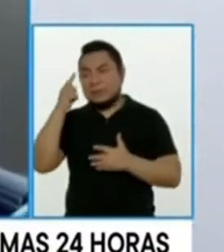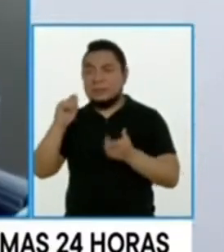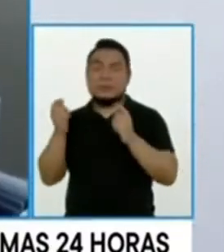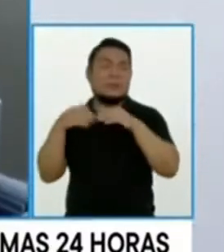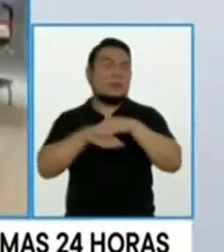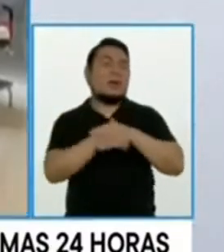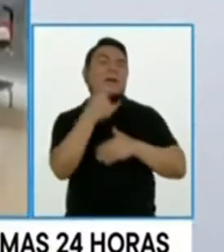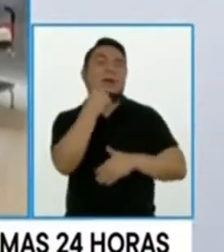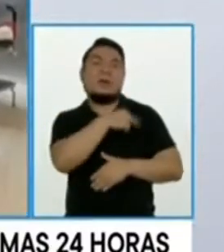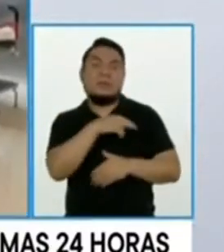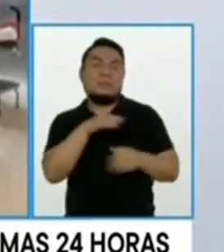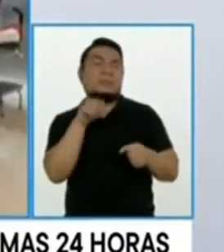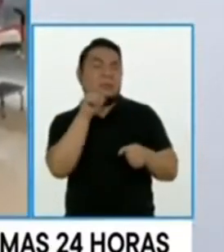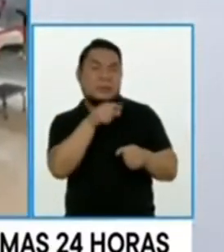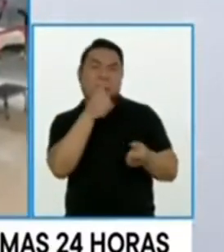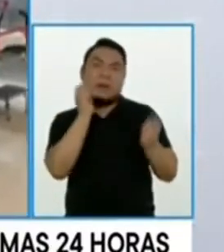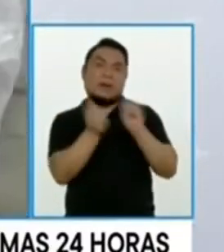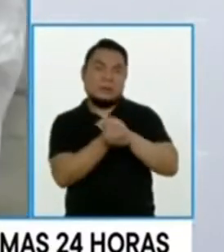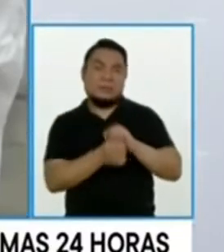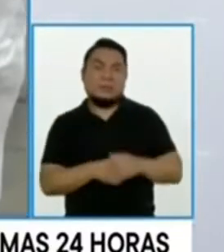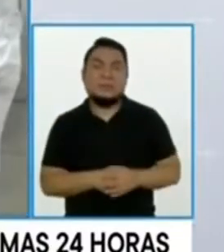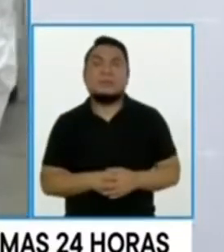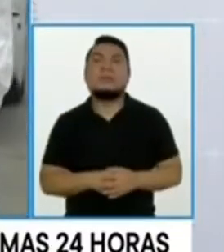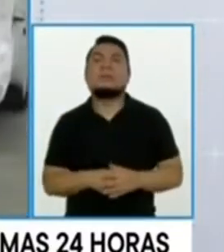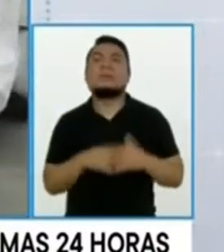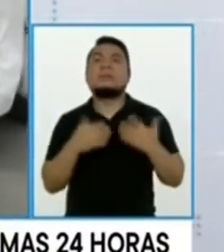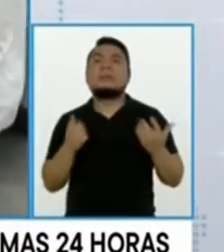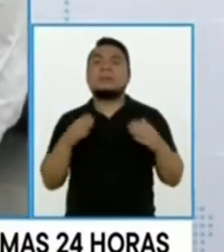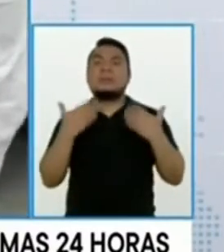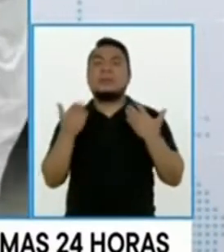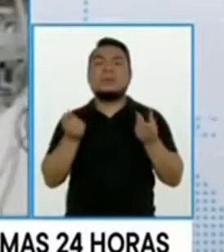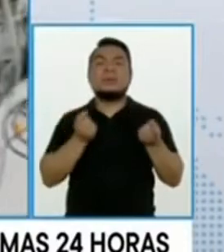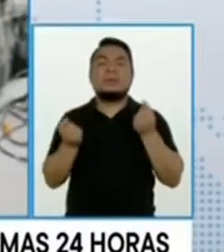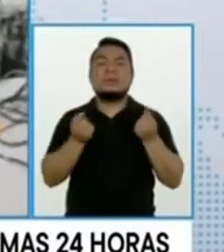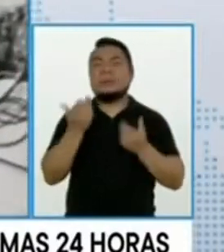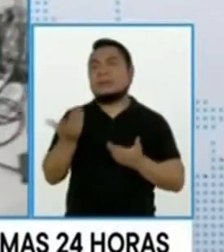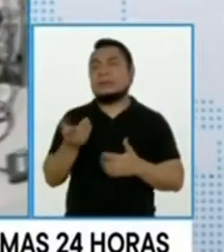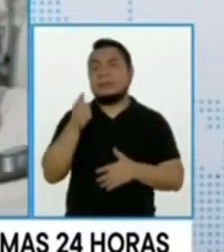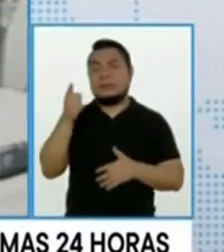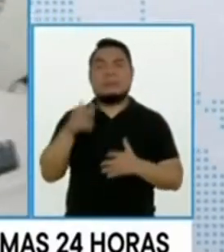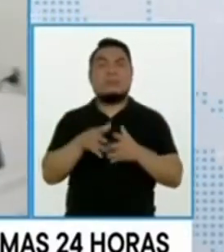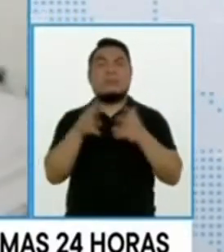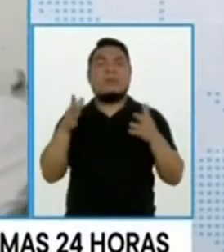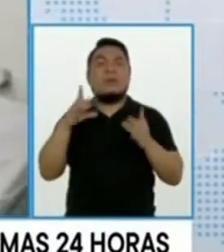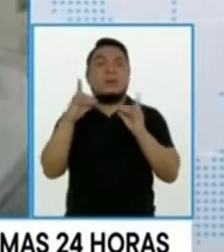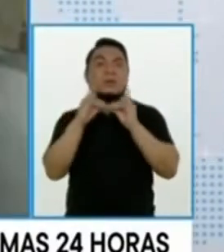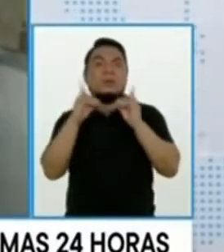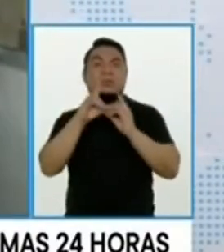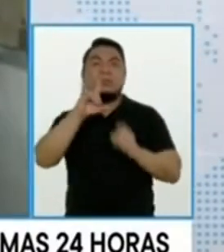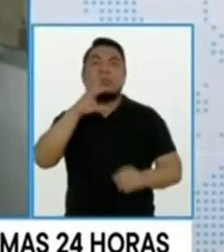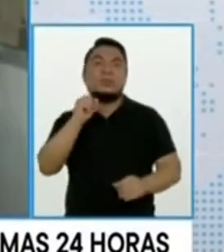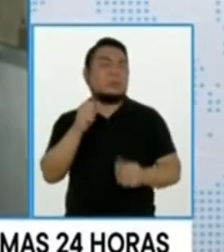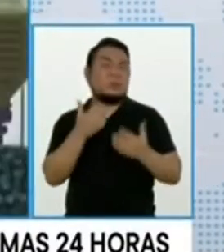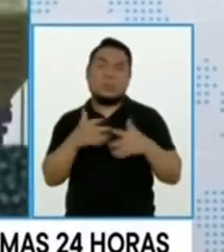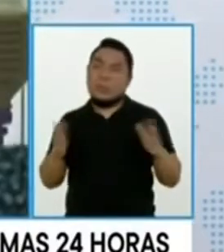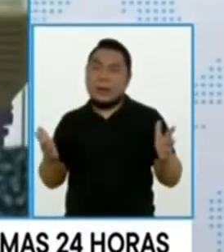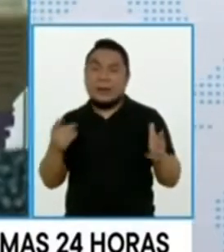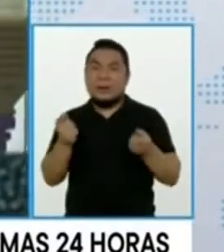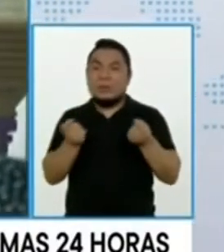de hospitalización. Claro, ahora ya no podemos manejar de pronto, Rodrigo, la cantidad de camas UCI, ¿no es cierto?,